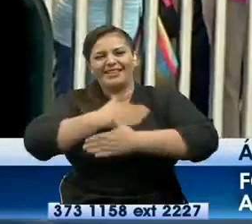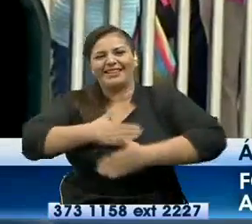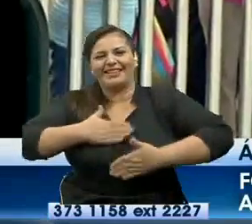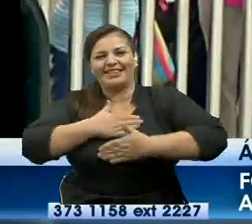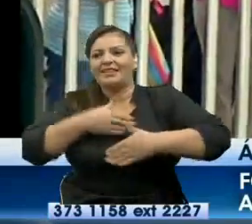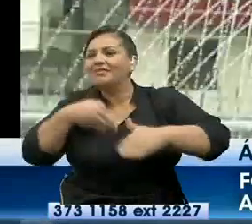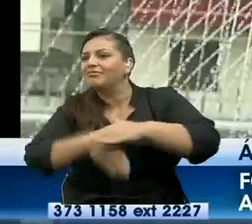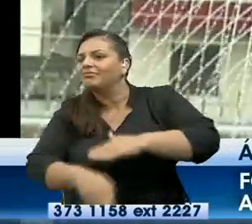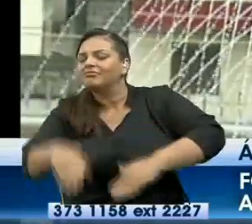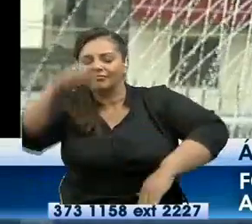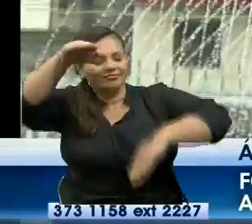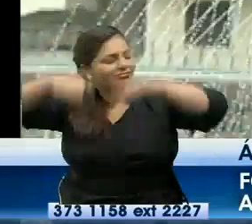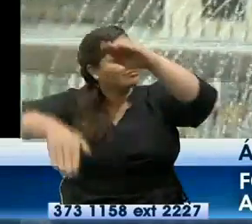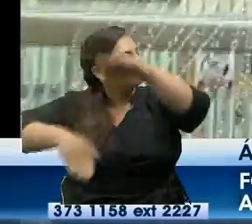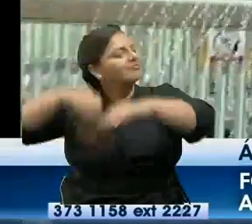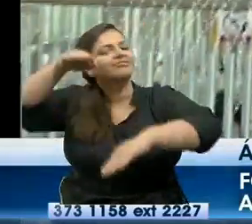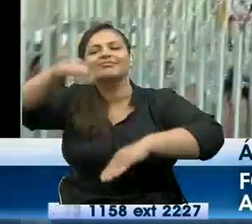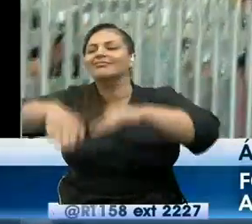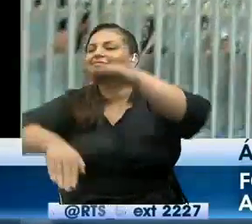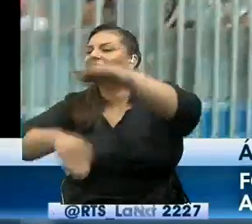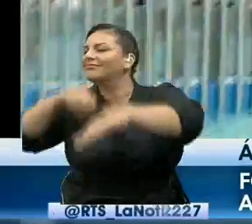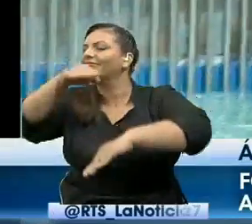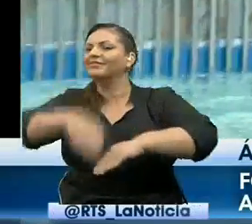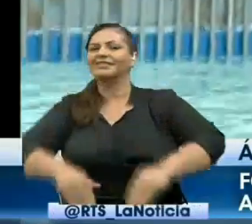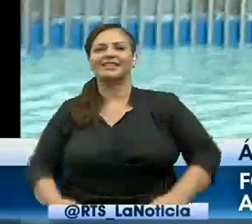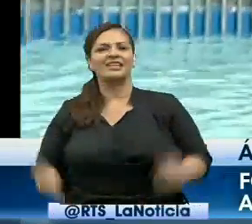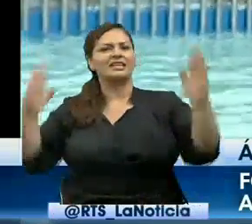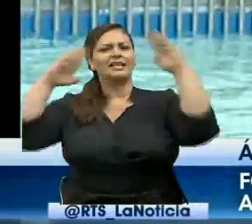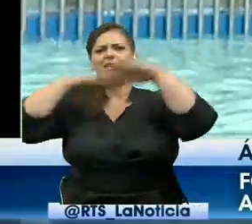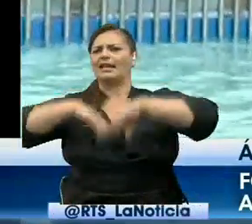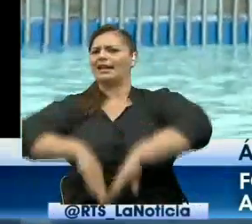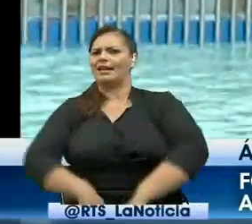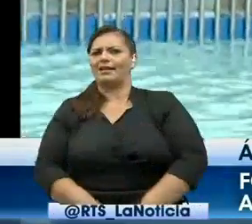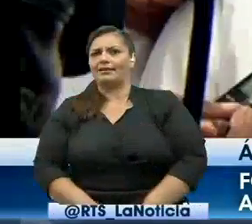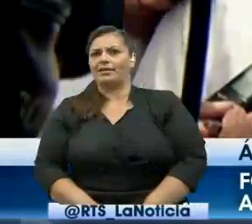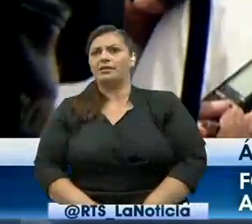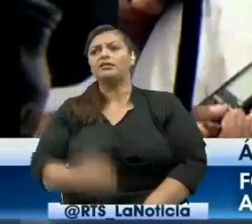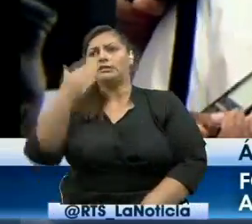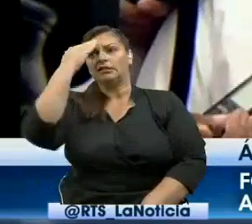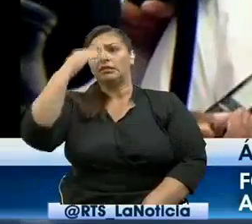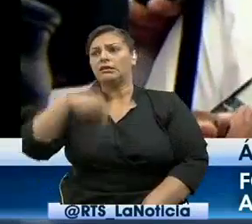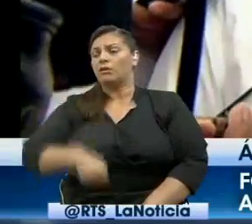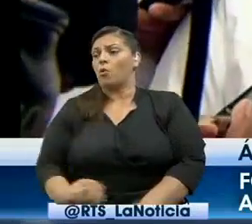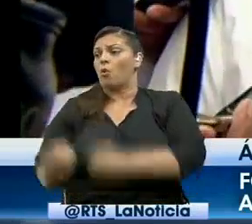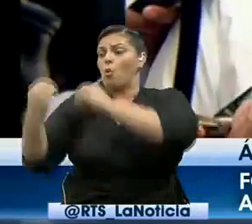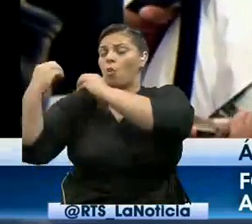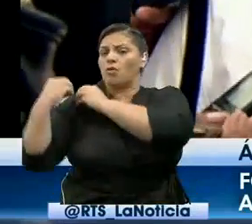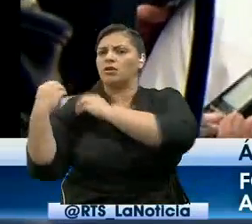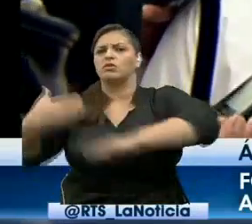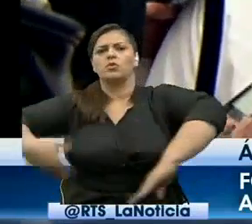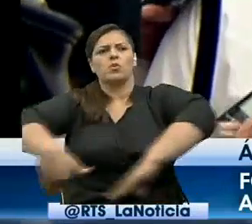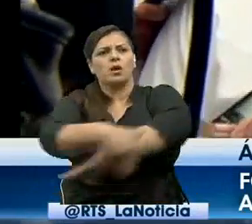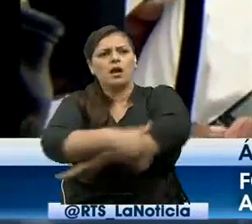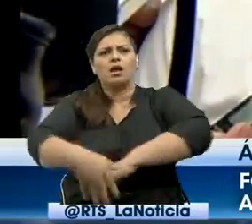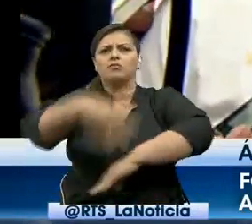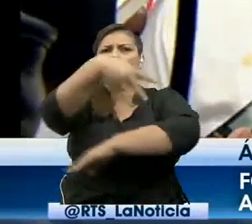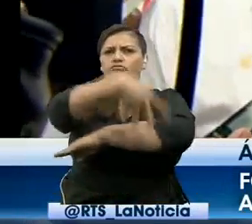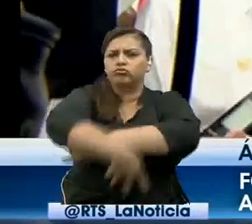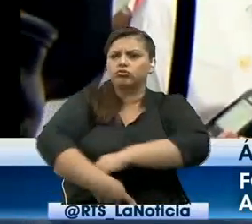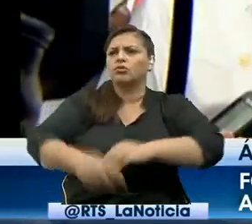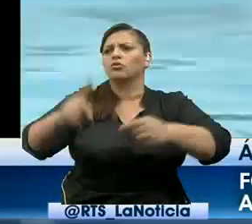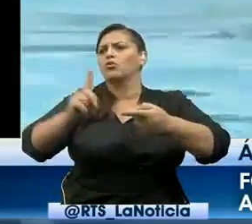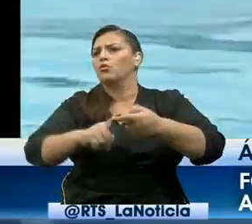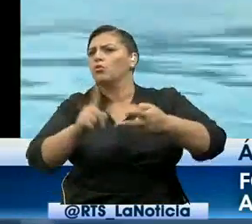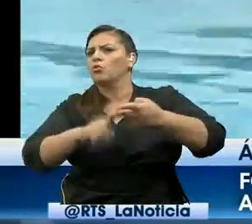usted pavimenta, pone alcantarillas, pone agua, usted está cumpliendo con una obligación de darle servicios de dignidad a las